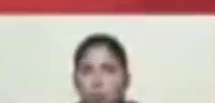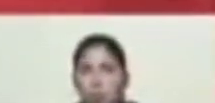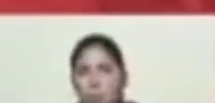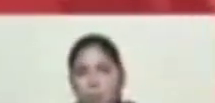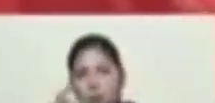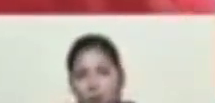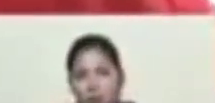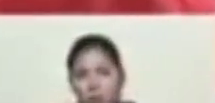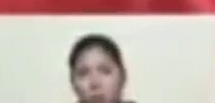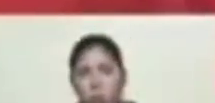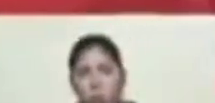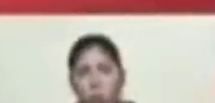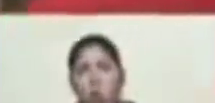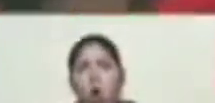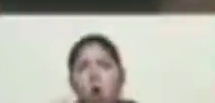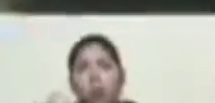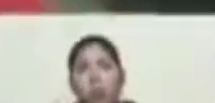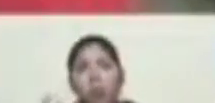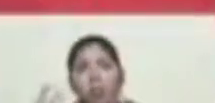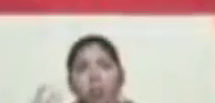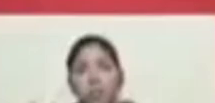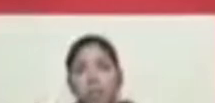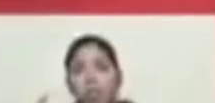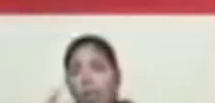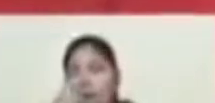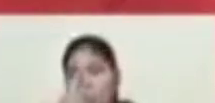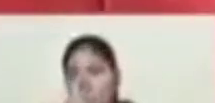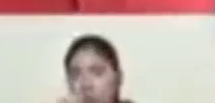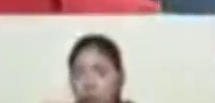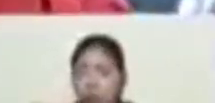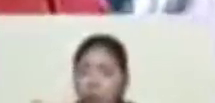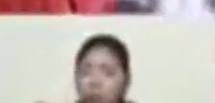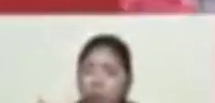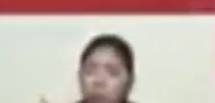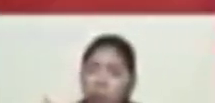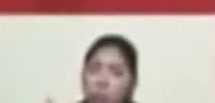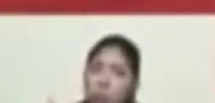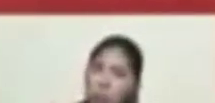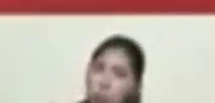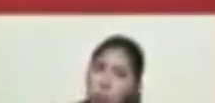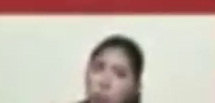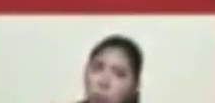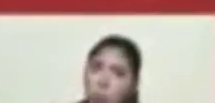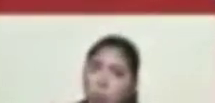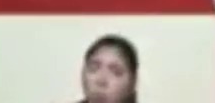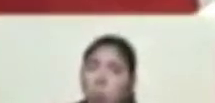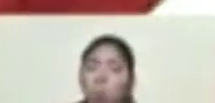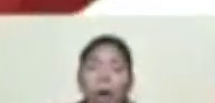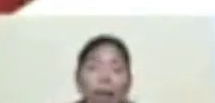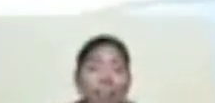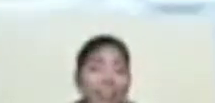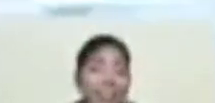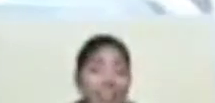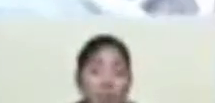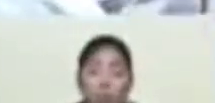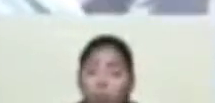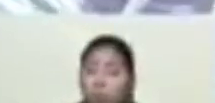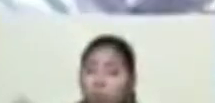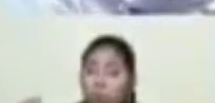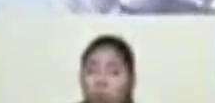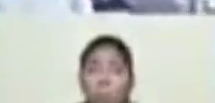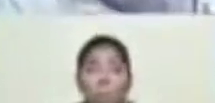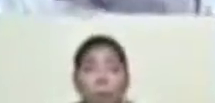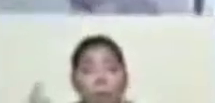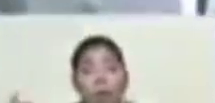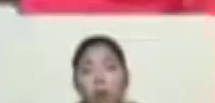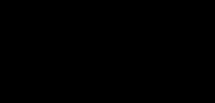Maduro se encuentra tambaleándose, pero, señores, ¿qué? Todavía continúa en el poder. Esto puede estar cambiando en cualquier momento, señores, porque él no va a poder sostenerse en el poder con